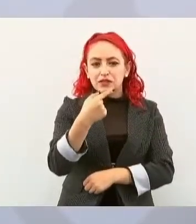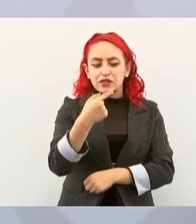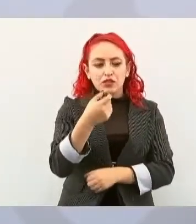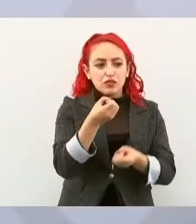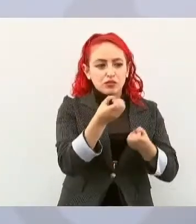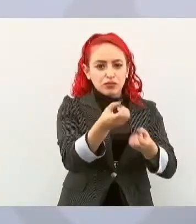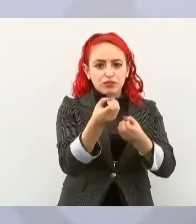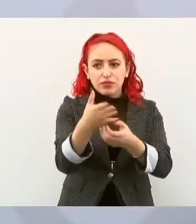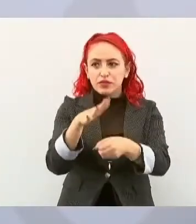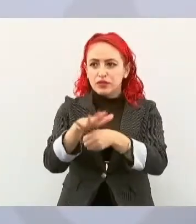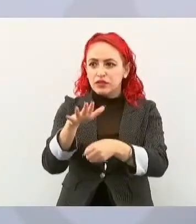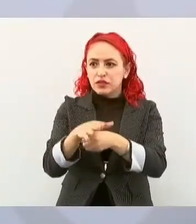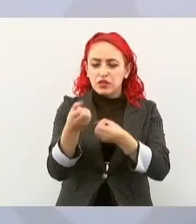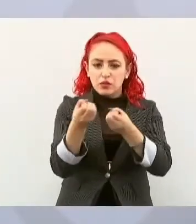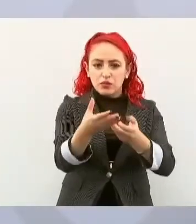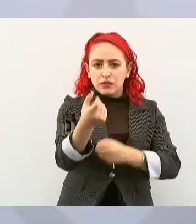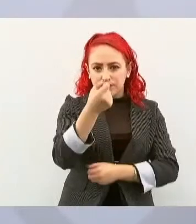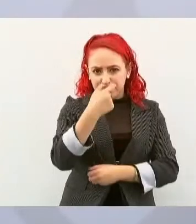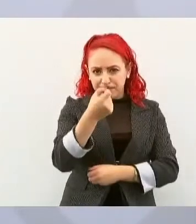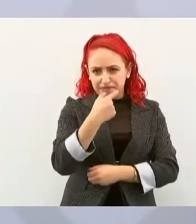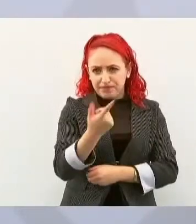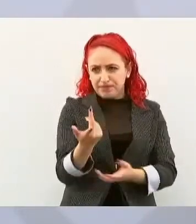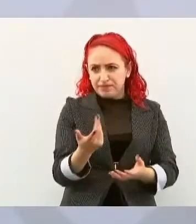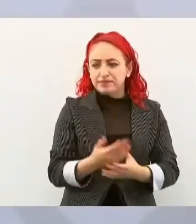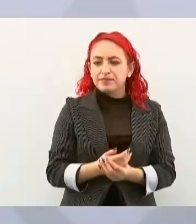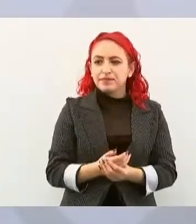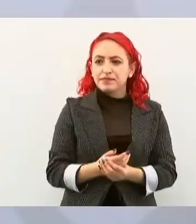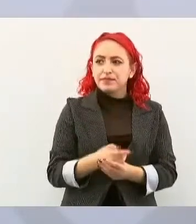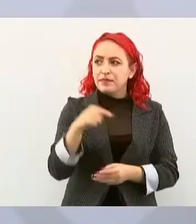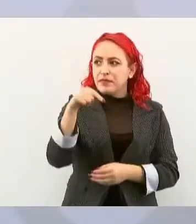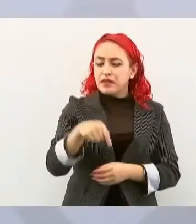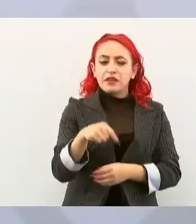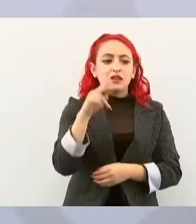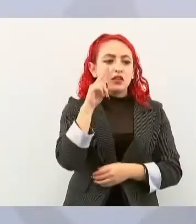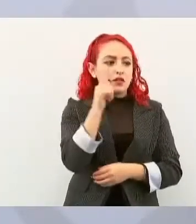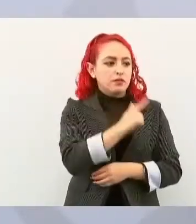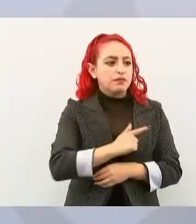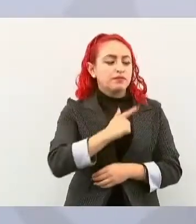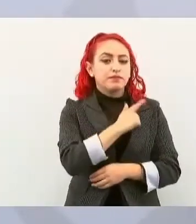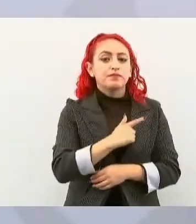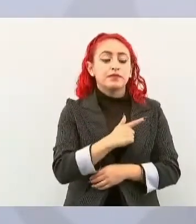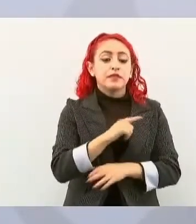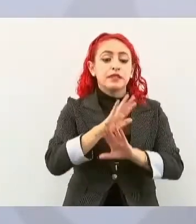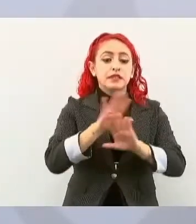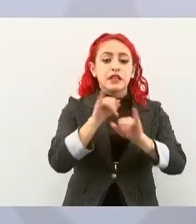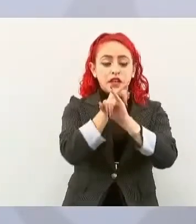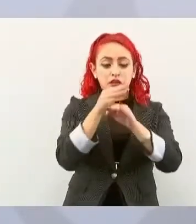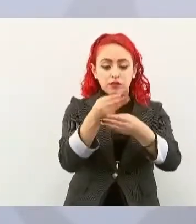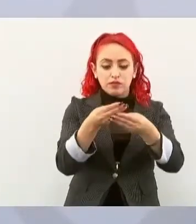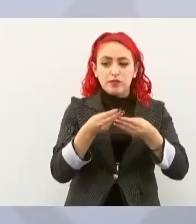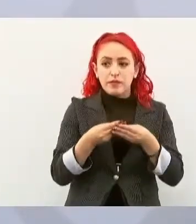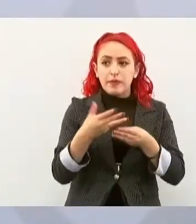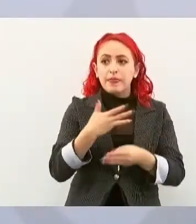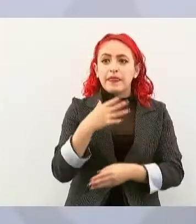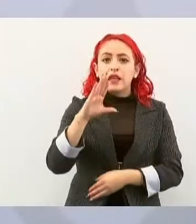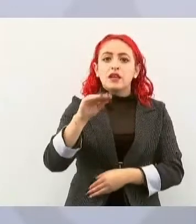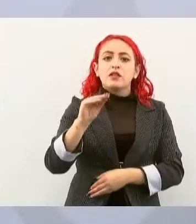abasto de medicamentos. Aquí me dio gusto que ya nos informaron que tienen